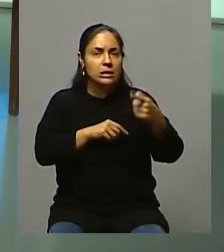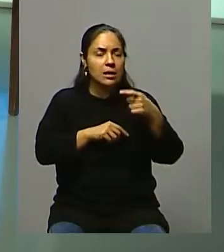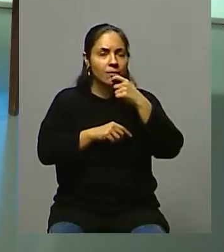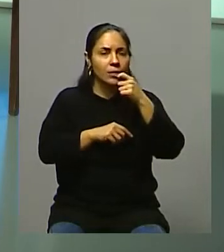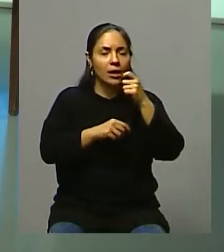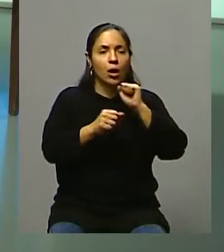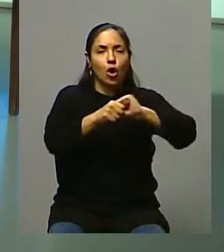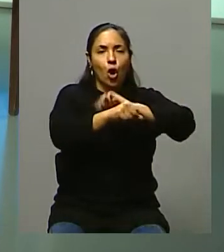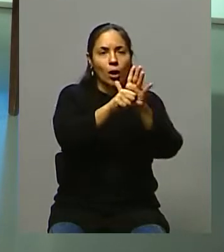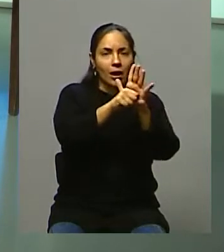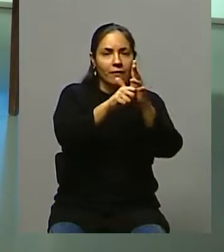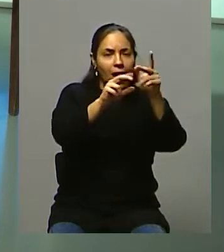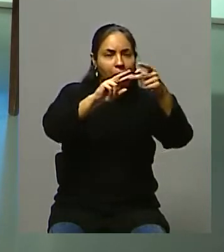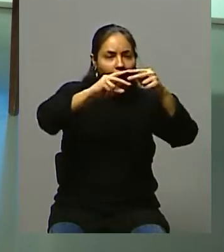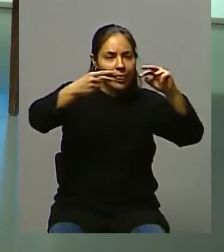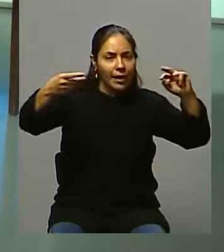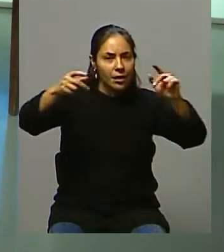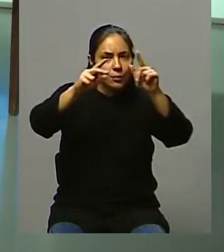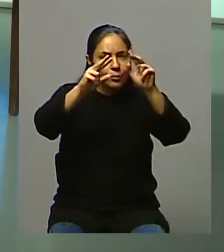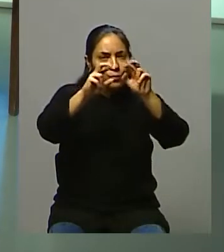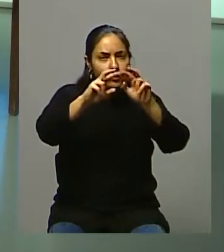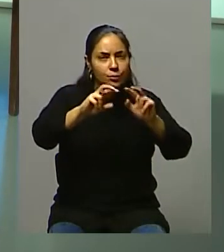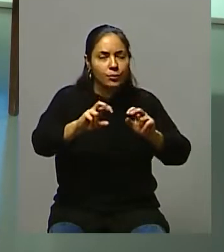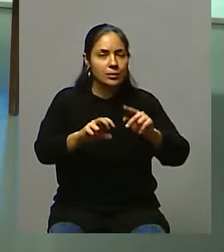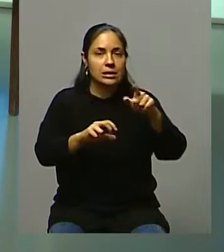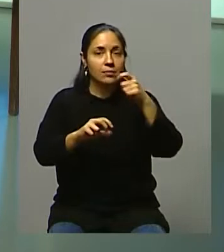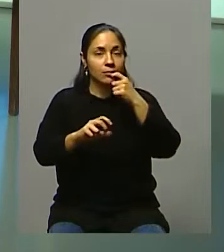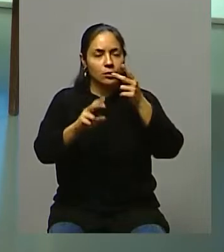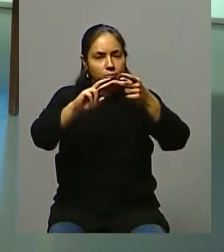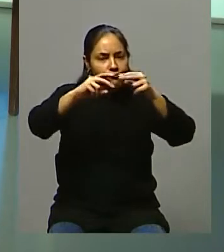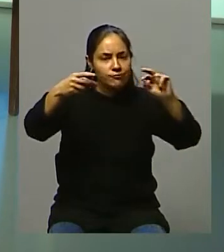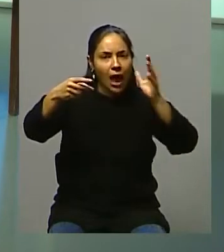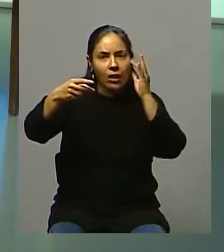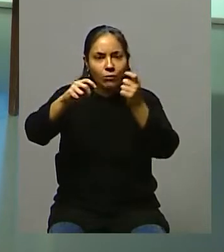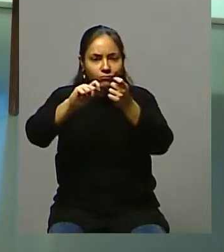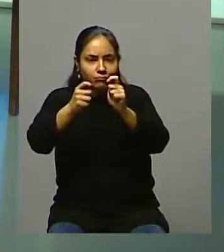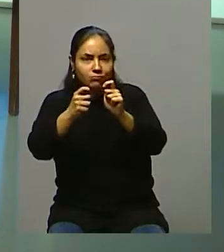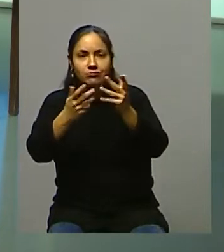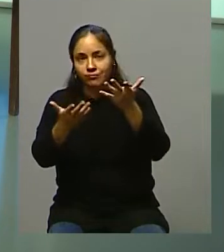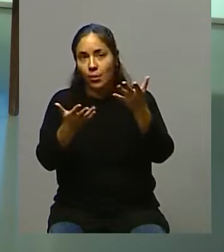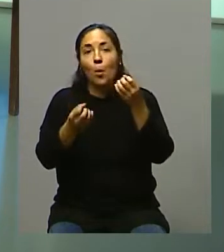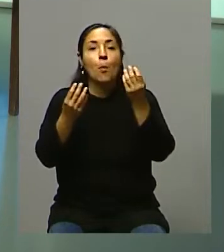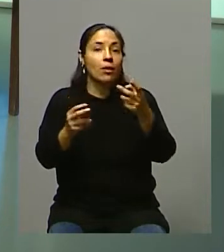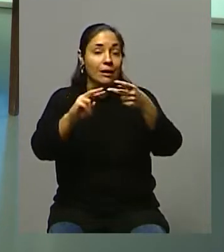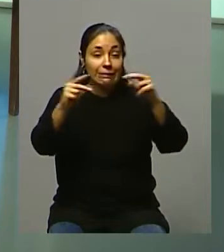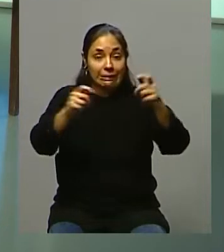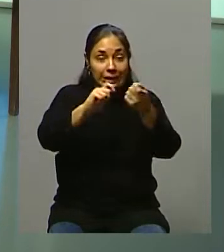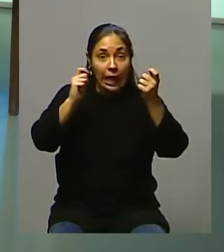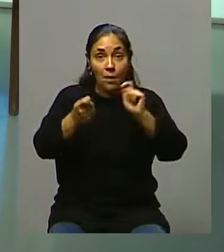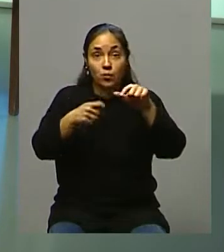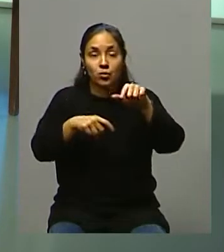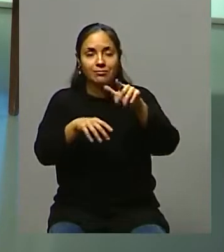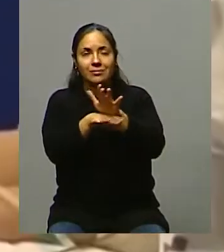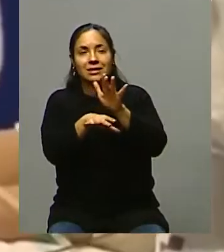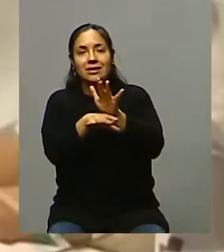genoma o el ADN del virus, ¿sí? Entonces miran si hay alguna variante. ¿Por qué? Porque cualquier cambio en ese virus puede hacer